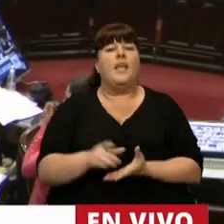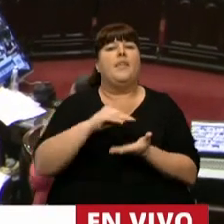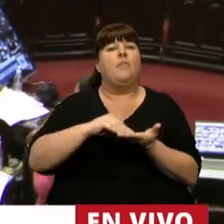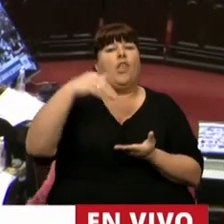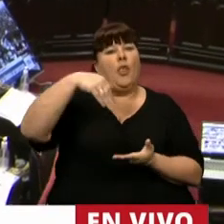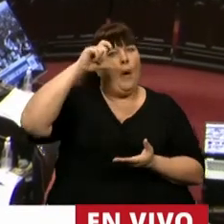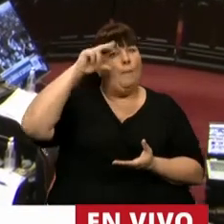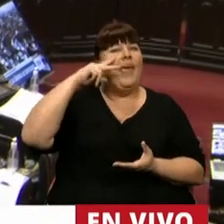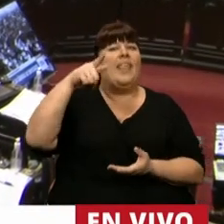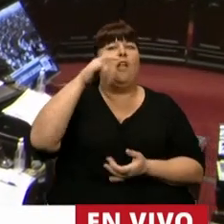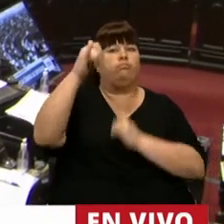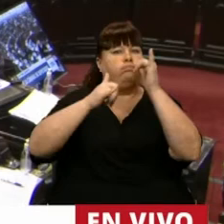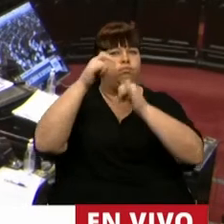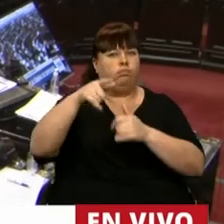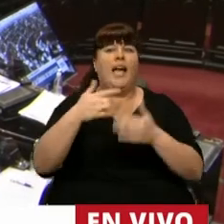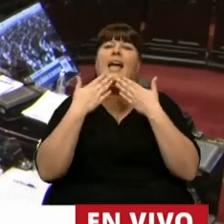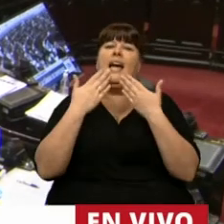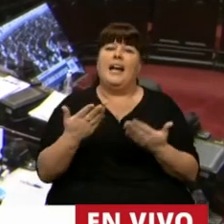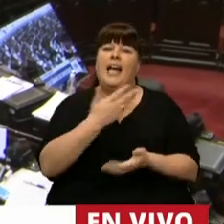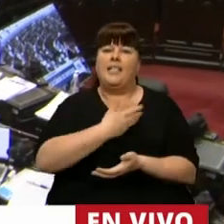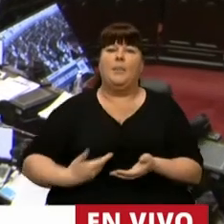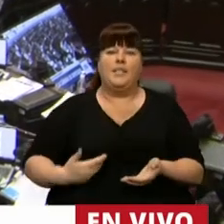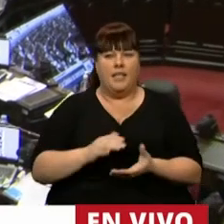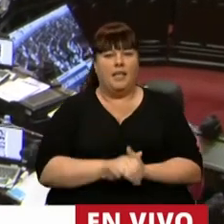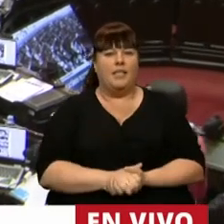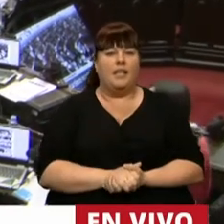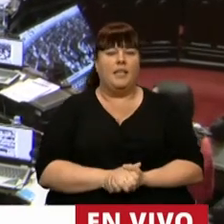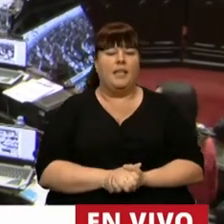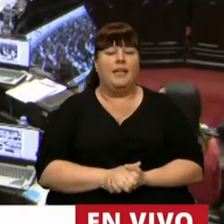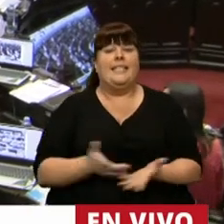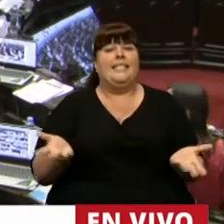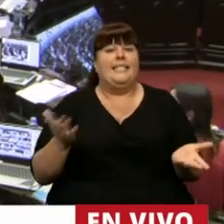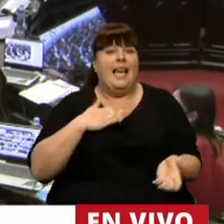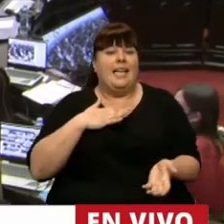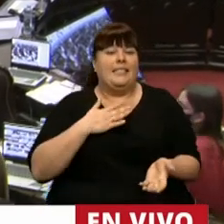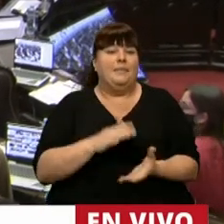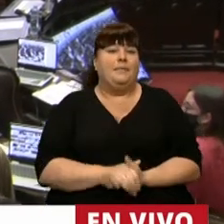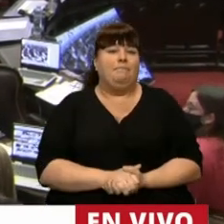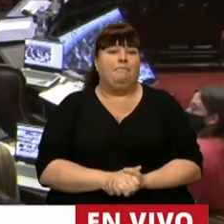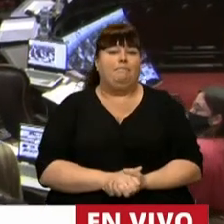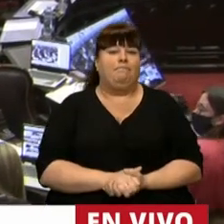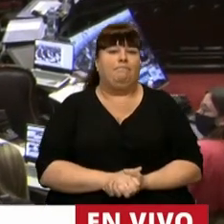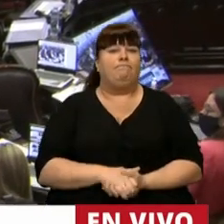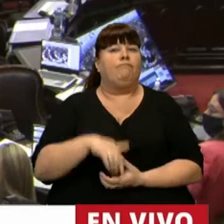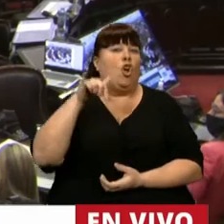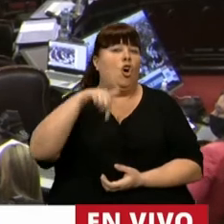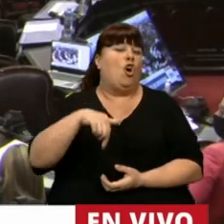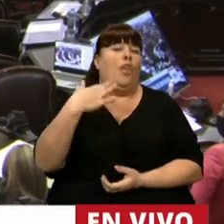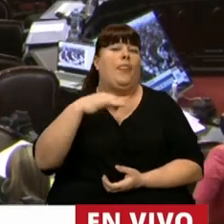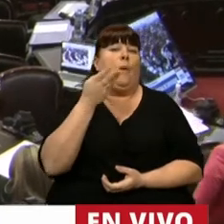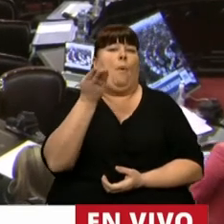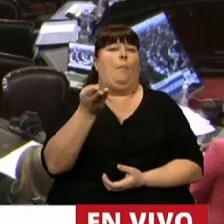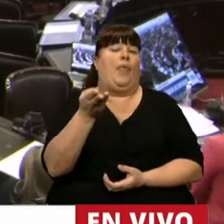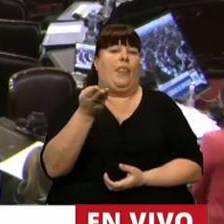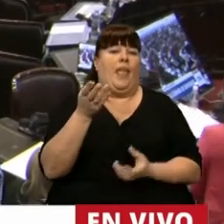Diputado Medina, el uso de la palabra. Gracias, presidente. Lamentablemente, hoy tenemos que pedir